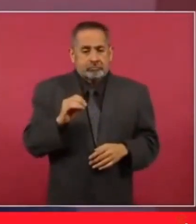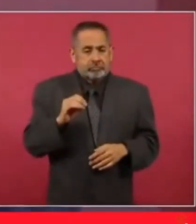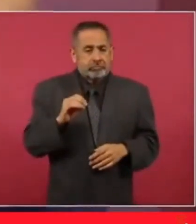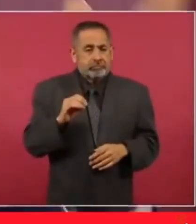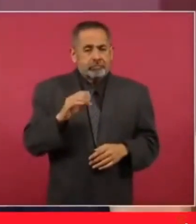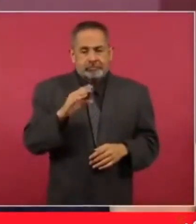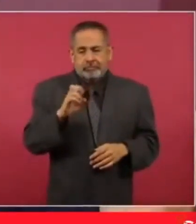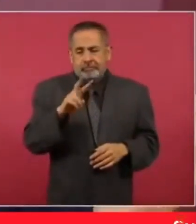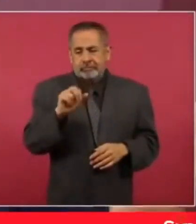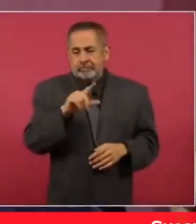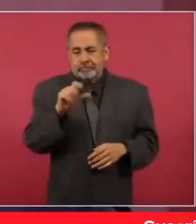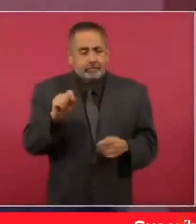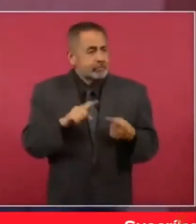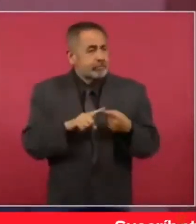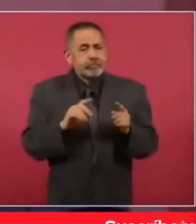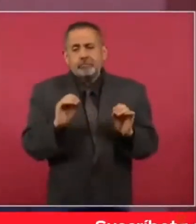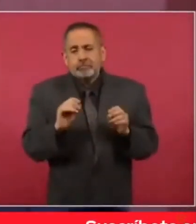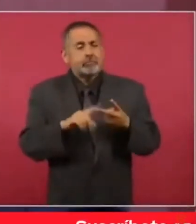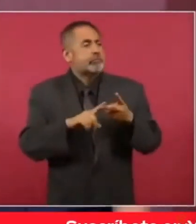o de Krill.